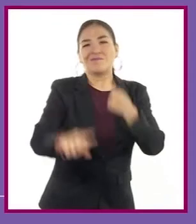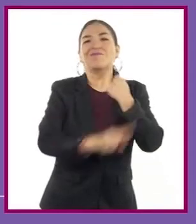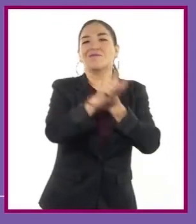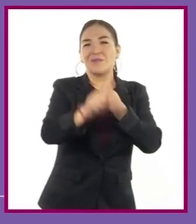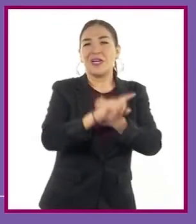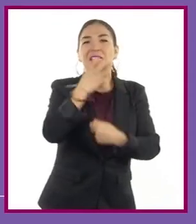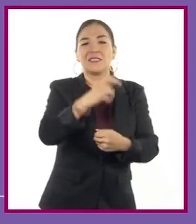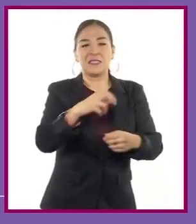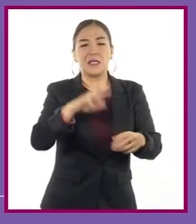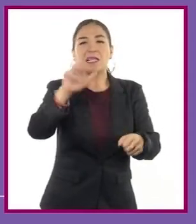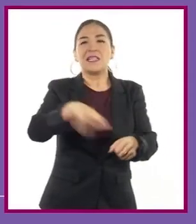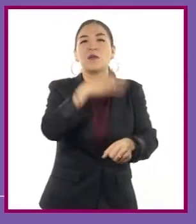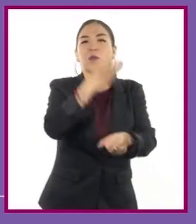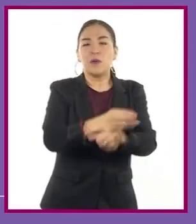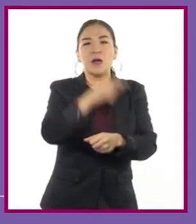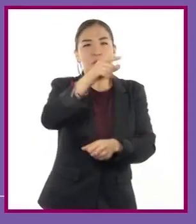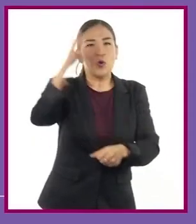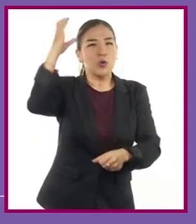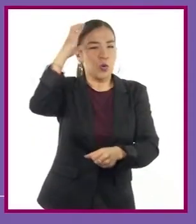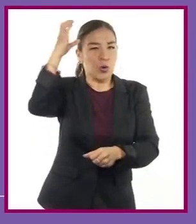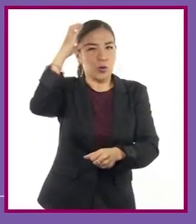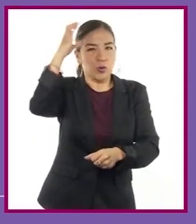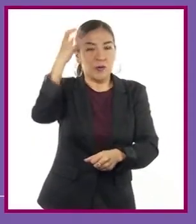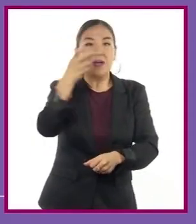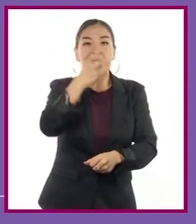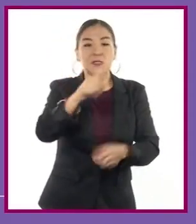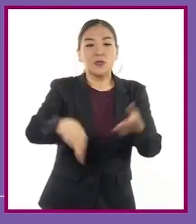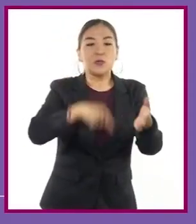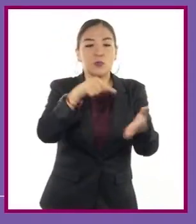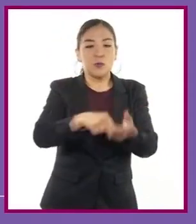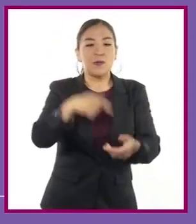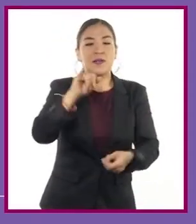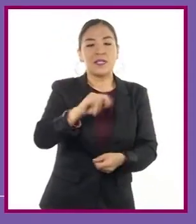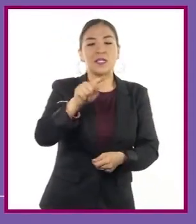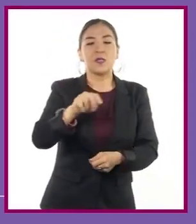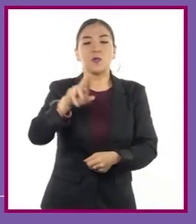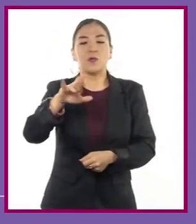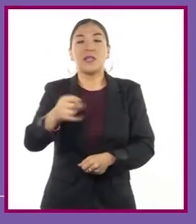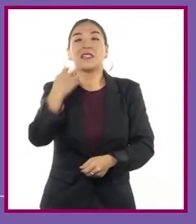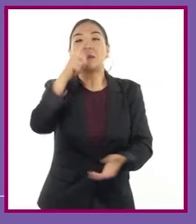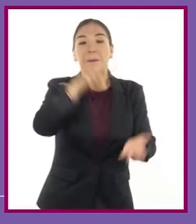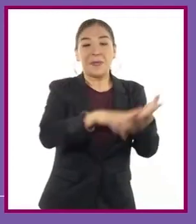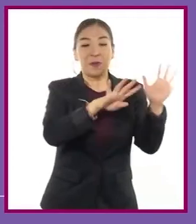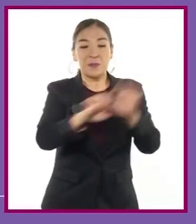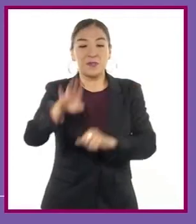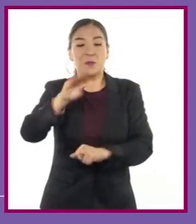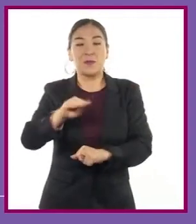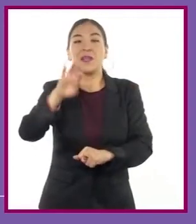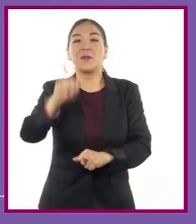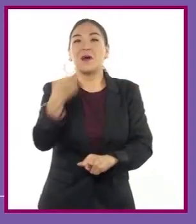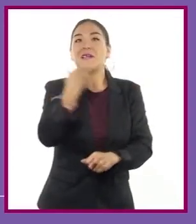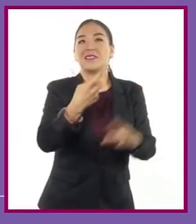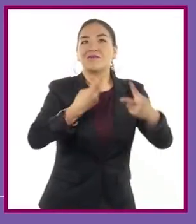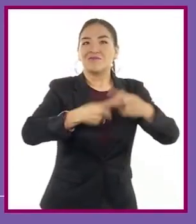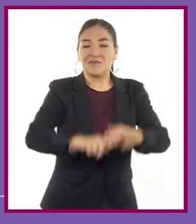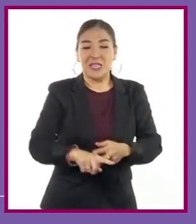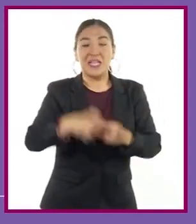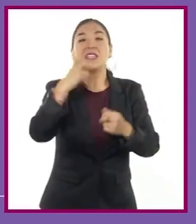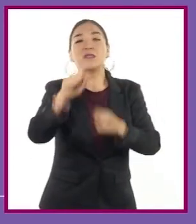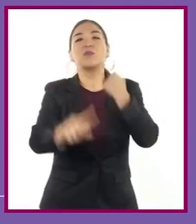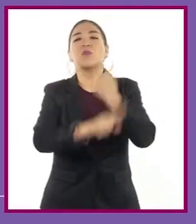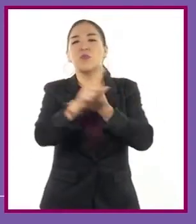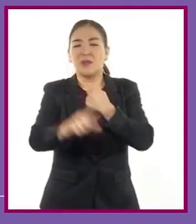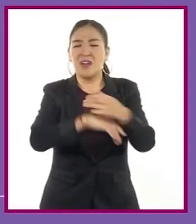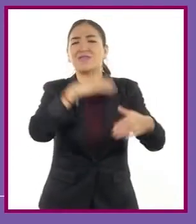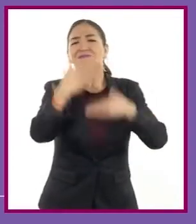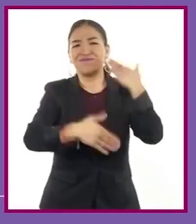la República Democrática del Congo, en la provincia de Ituri, que inició en 1999 y ha causado